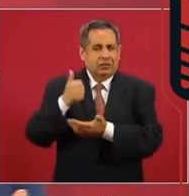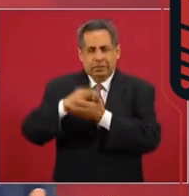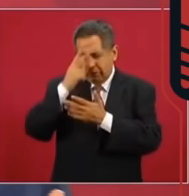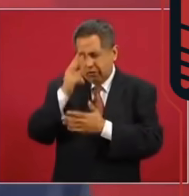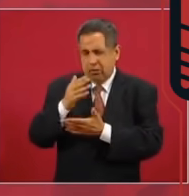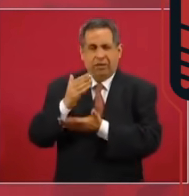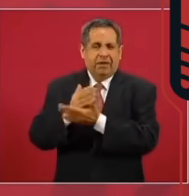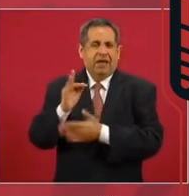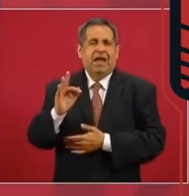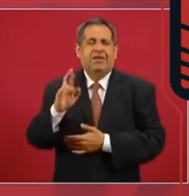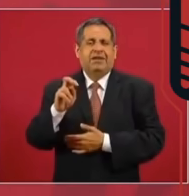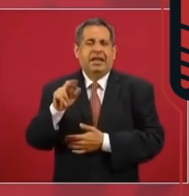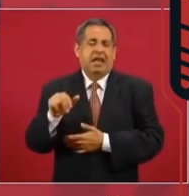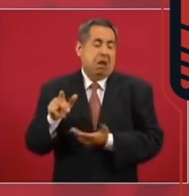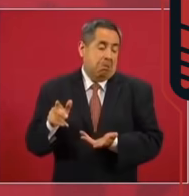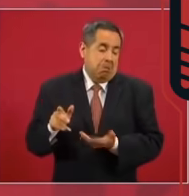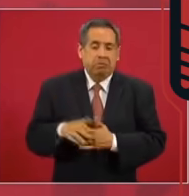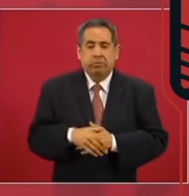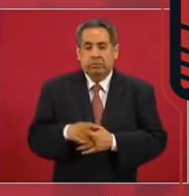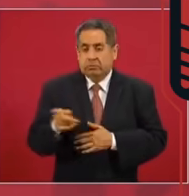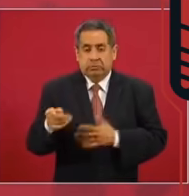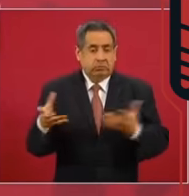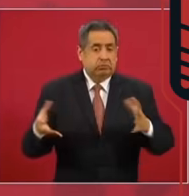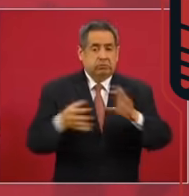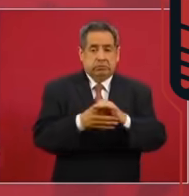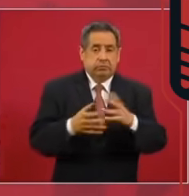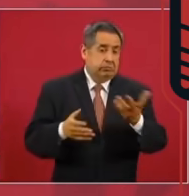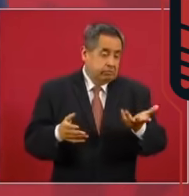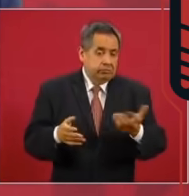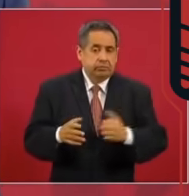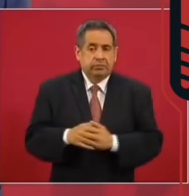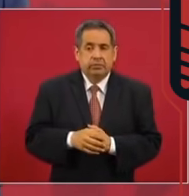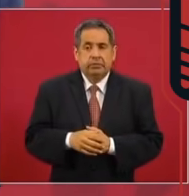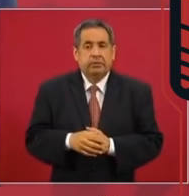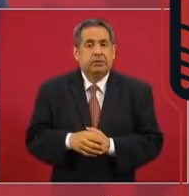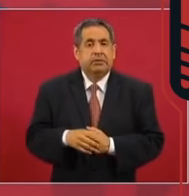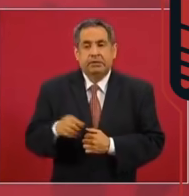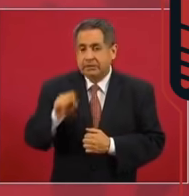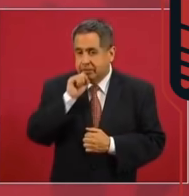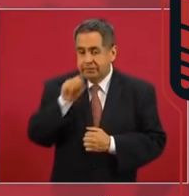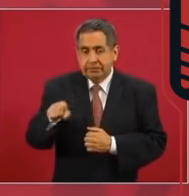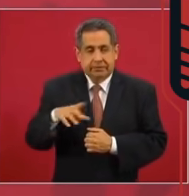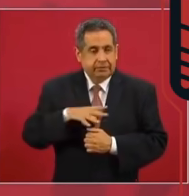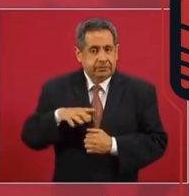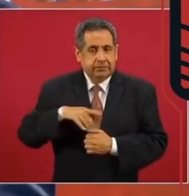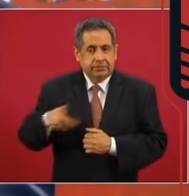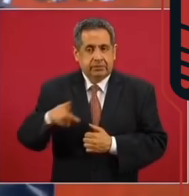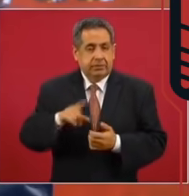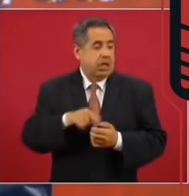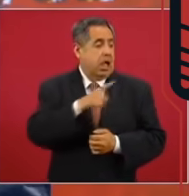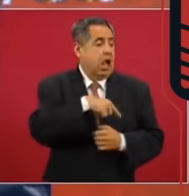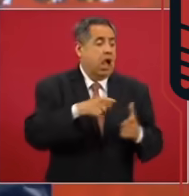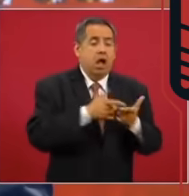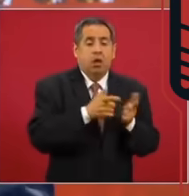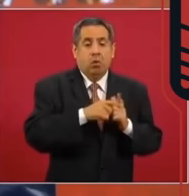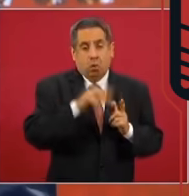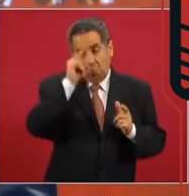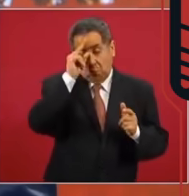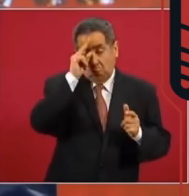y pues tienen también a los intelectuales